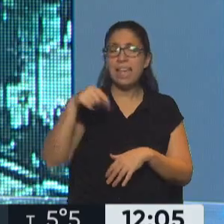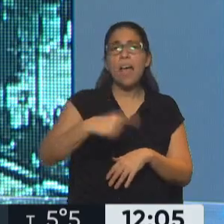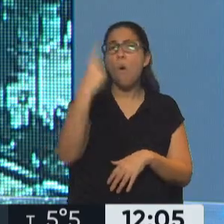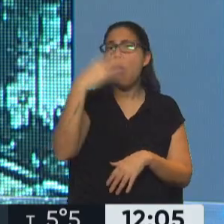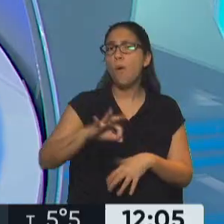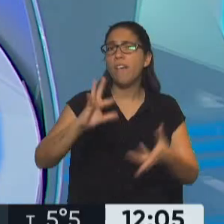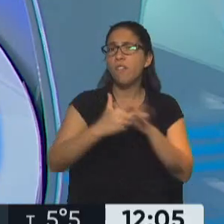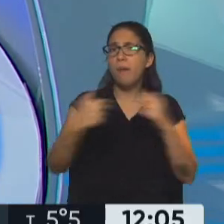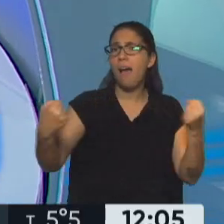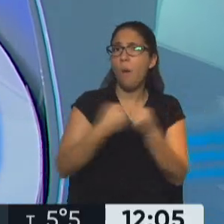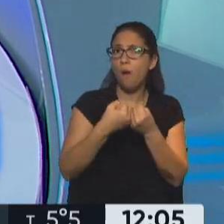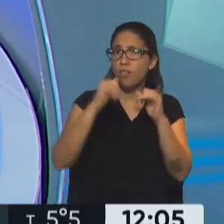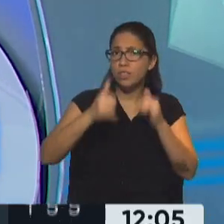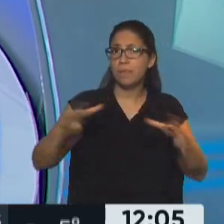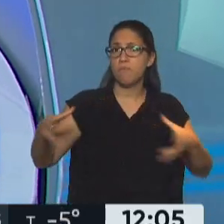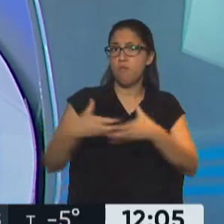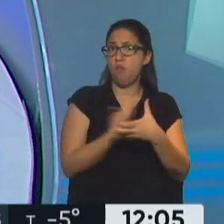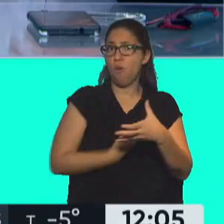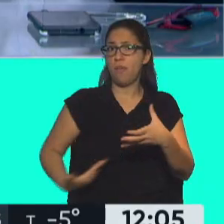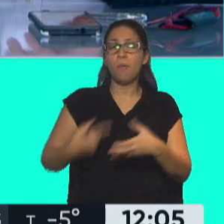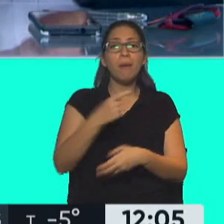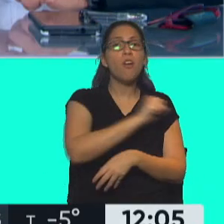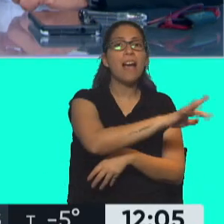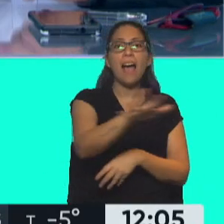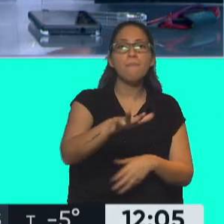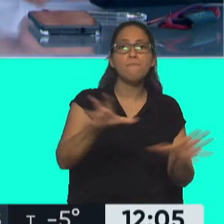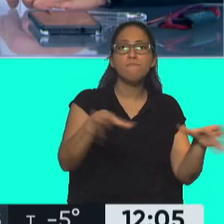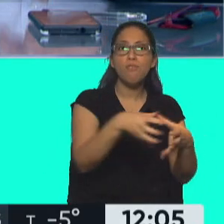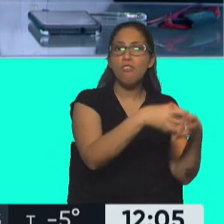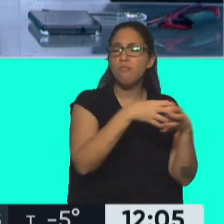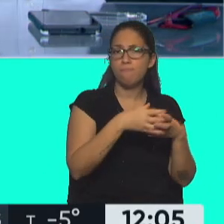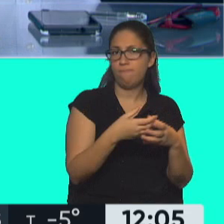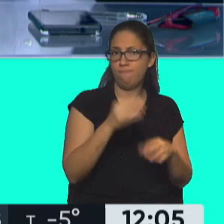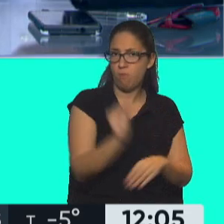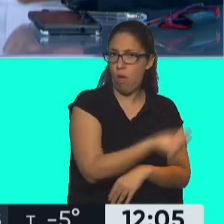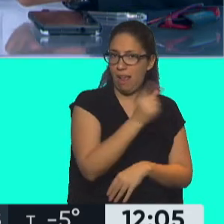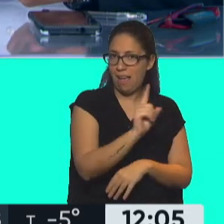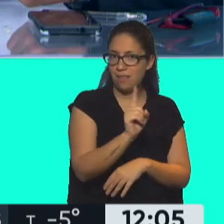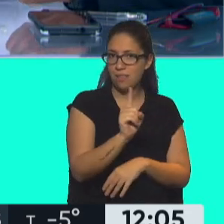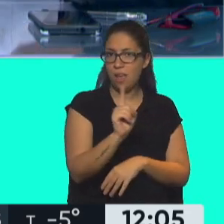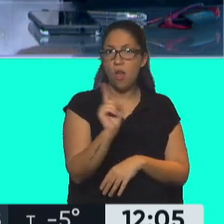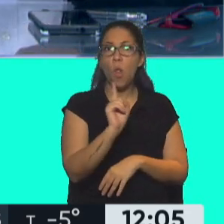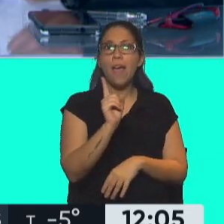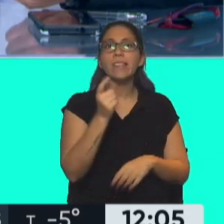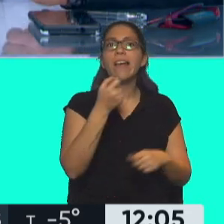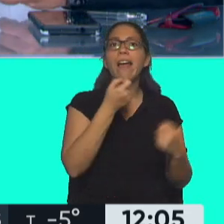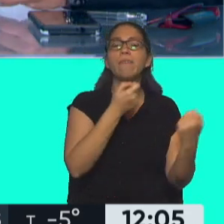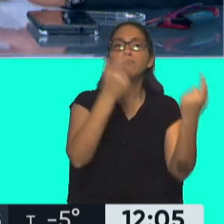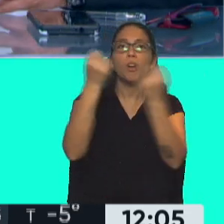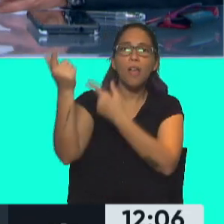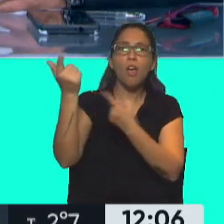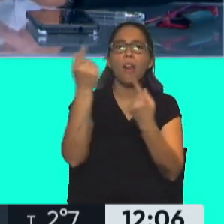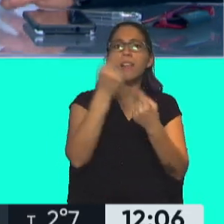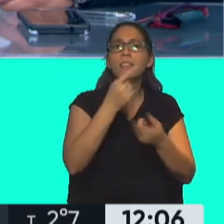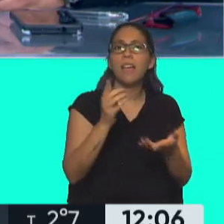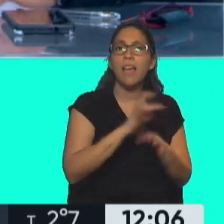dentro de la coalición gobernante. Que parece que al campo no le alcanza. No es una medida negociada ni con los exportadores ni con los productores.